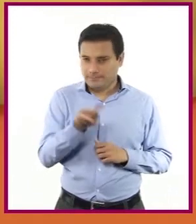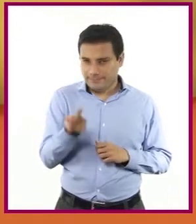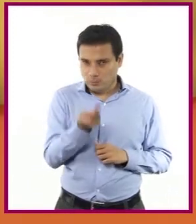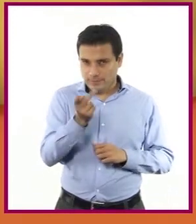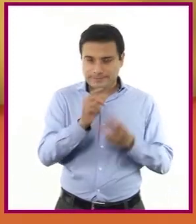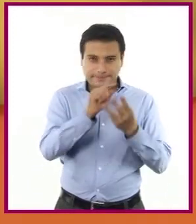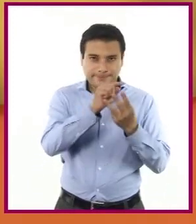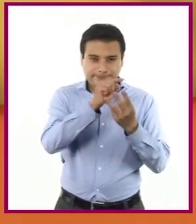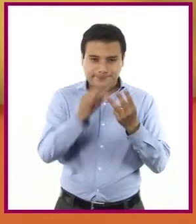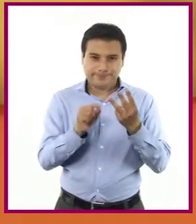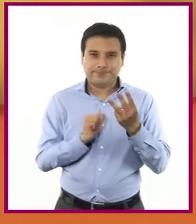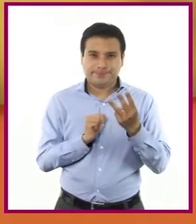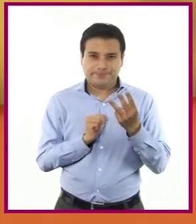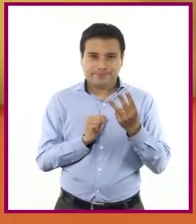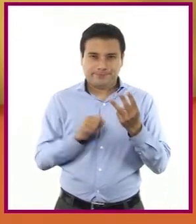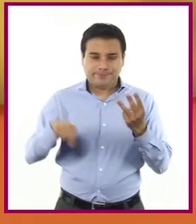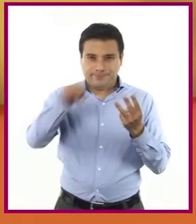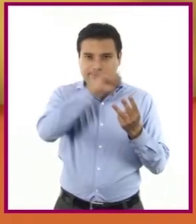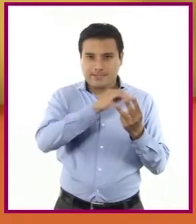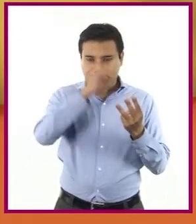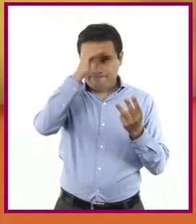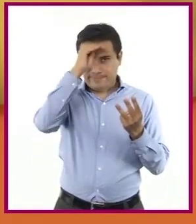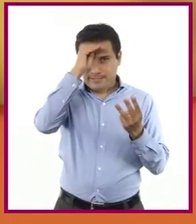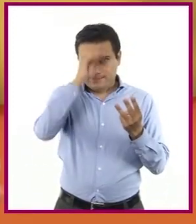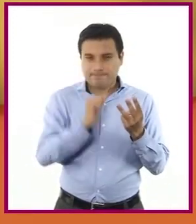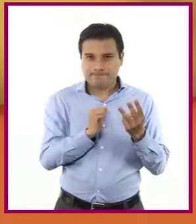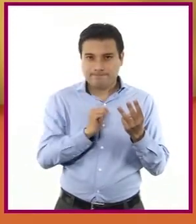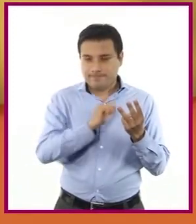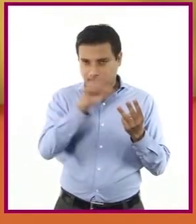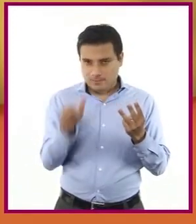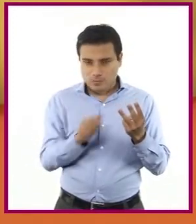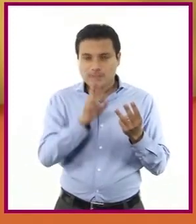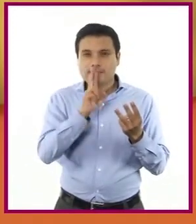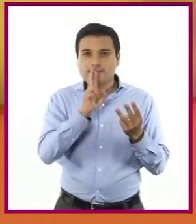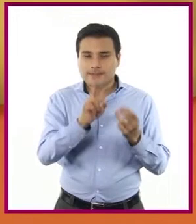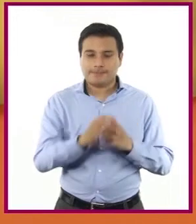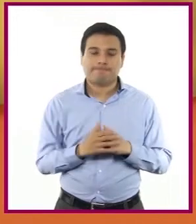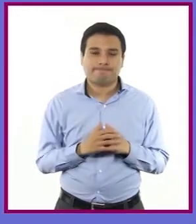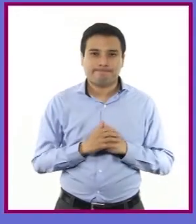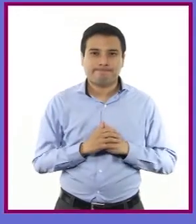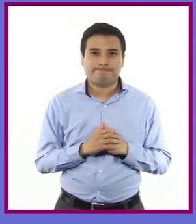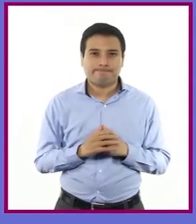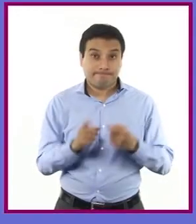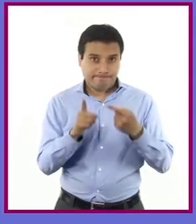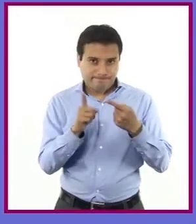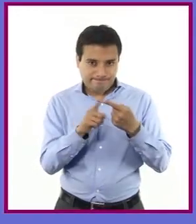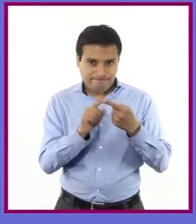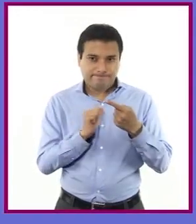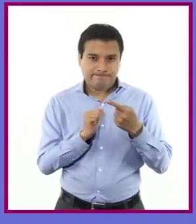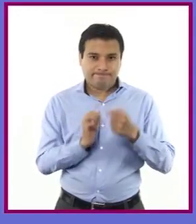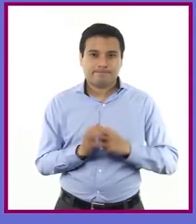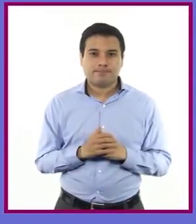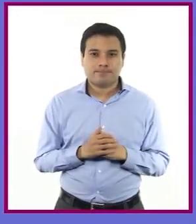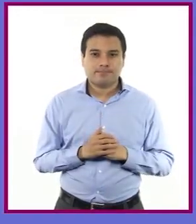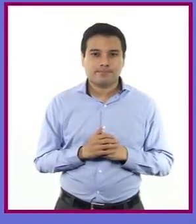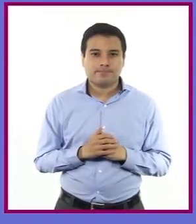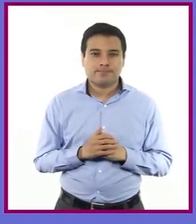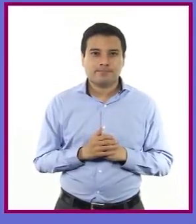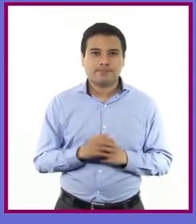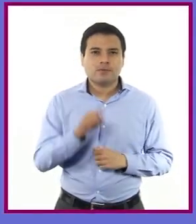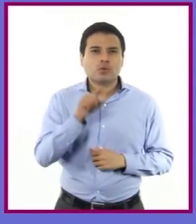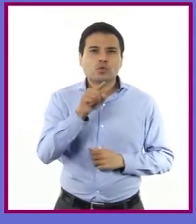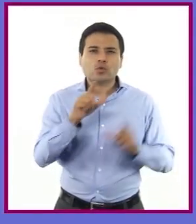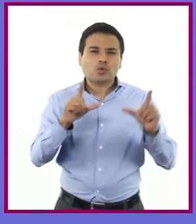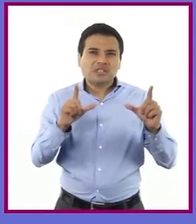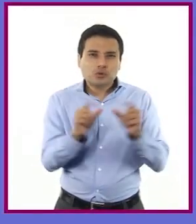que seguramente pueden responder a partir de lo visto. ¿Por qué se quiere